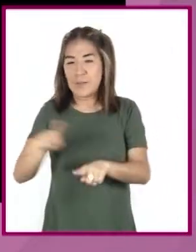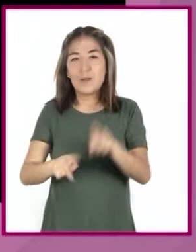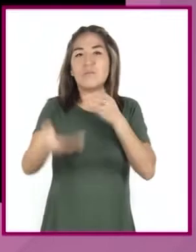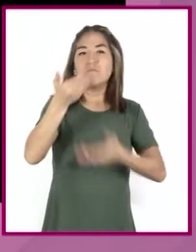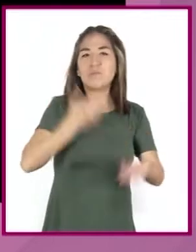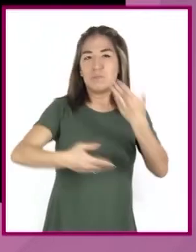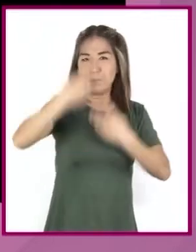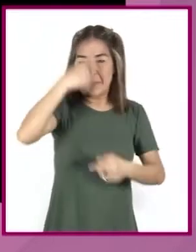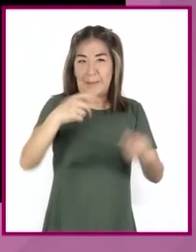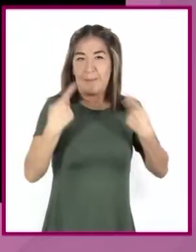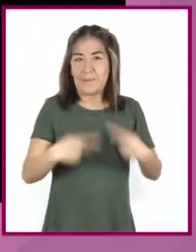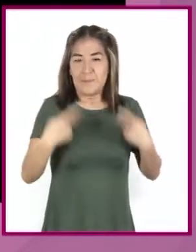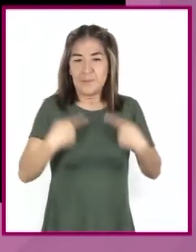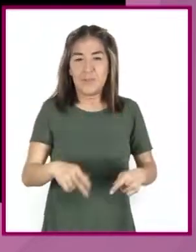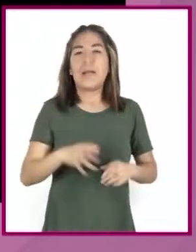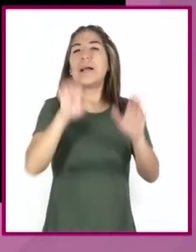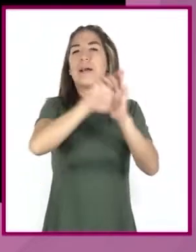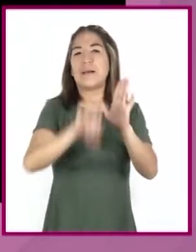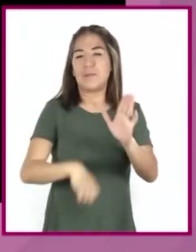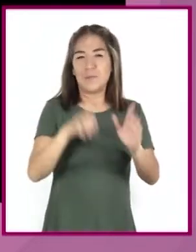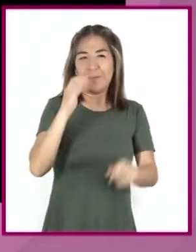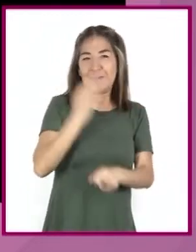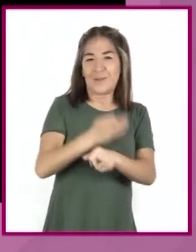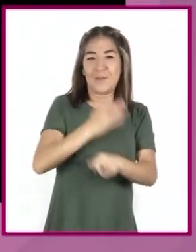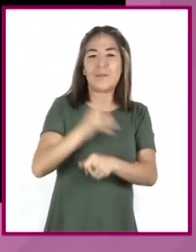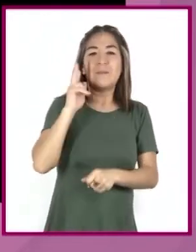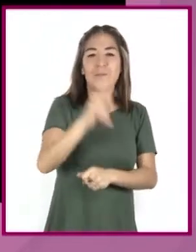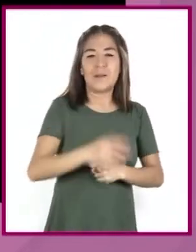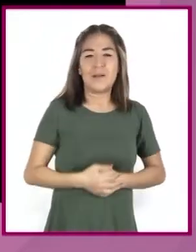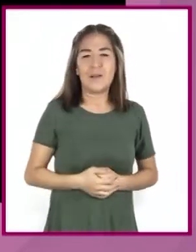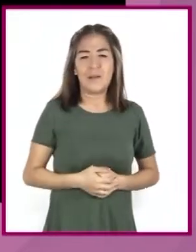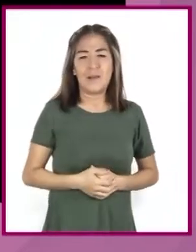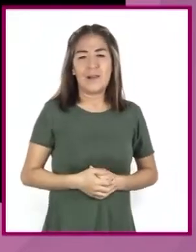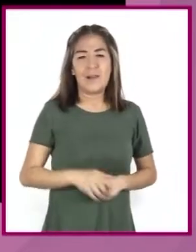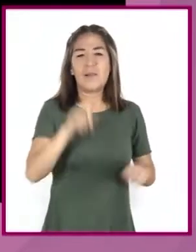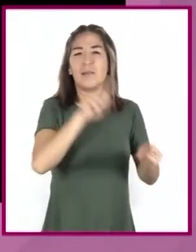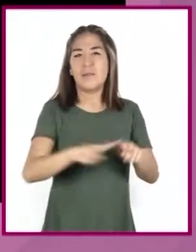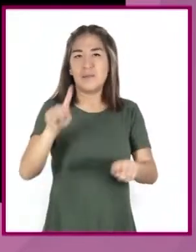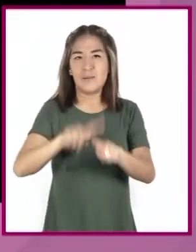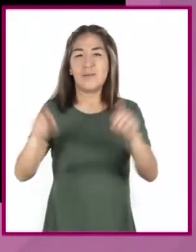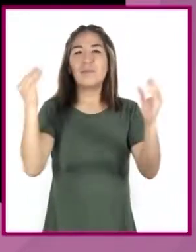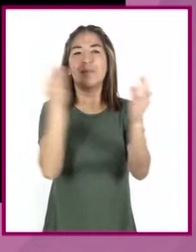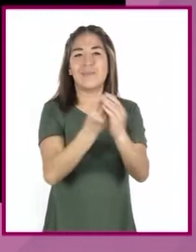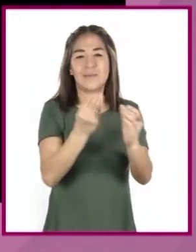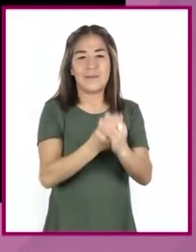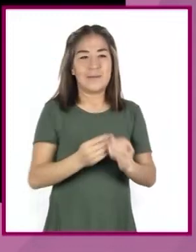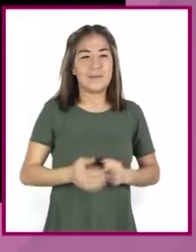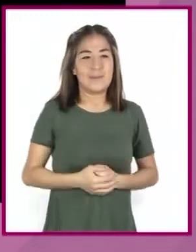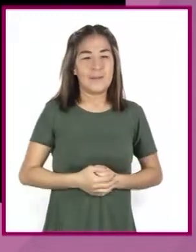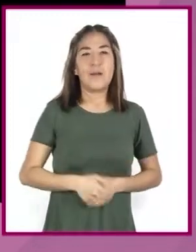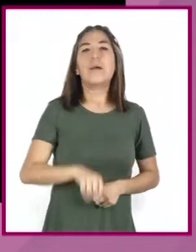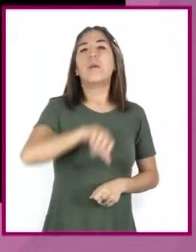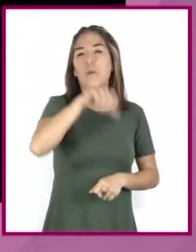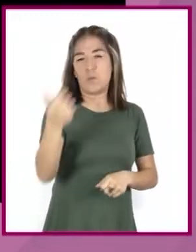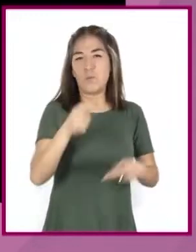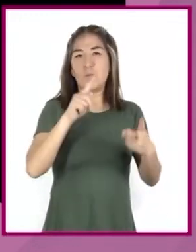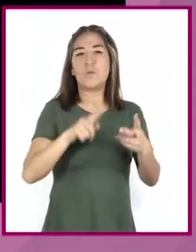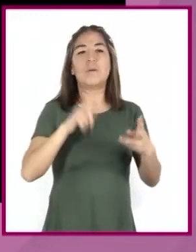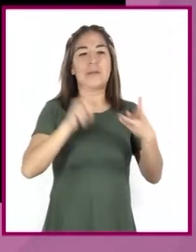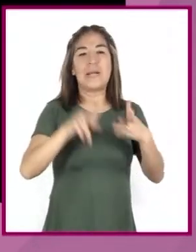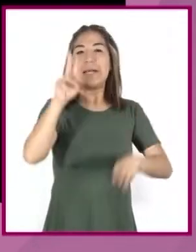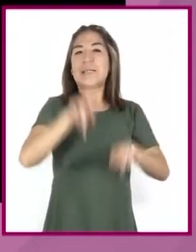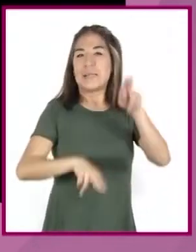geográfica particular, como los ejemplos de depredación que nos dieron en varias sesiones. El siguiente nivel es el de